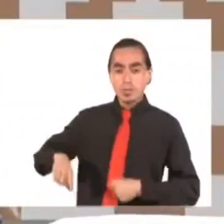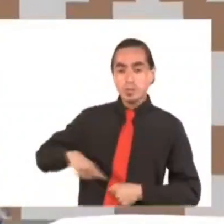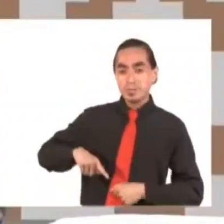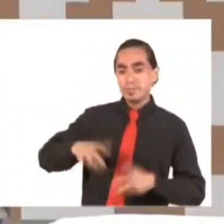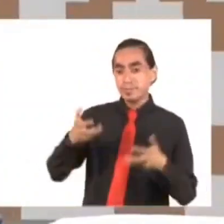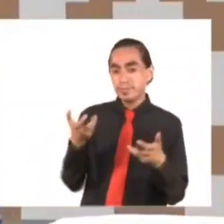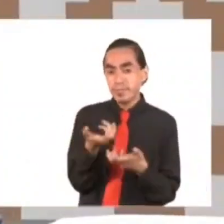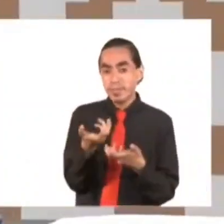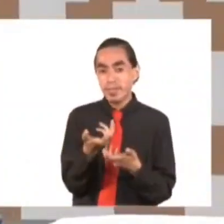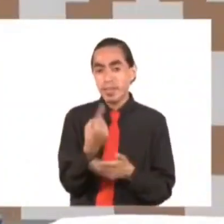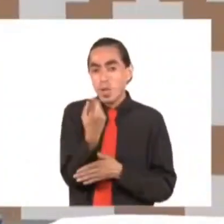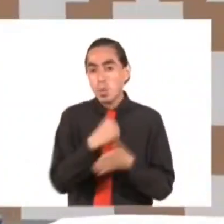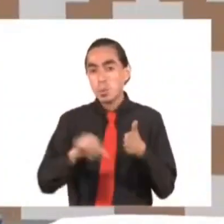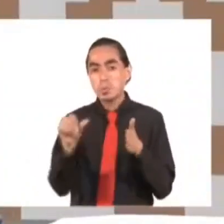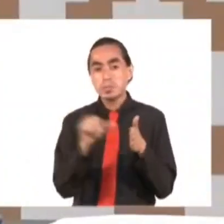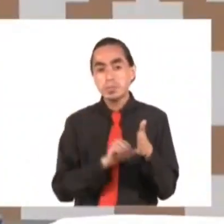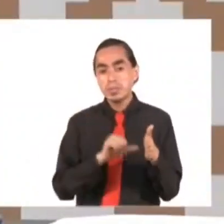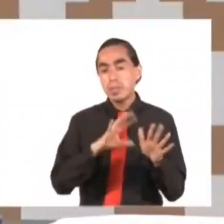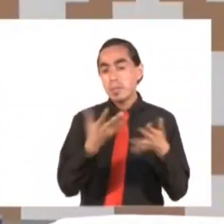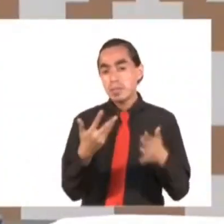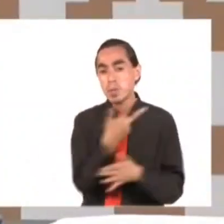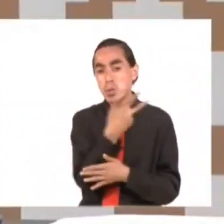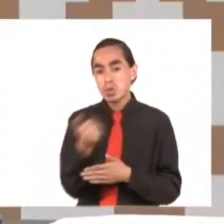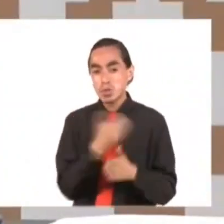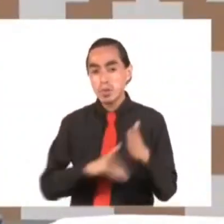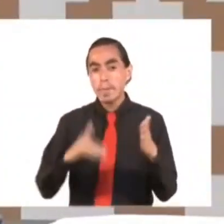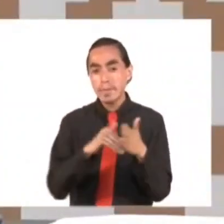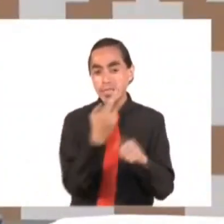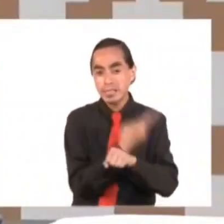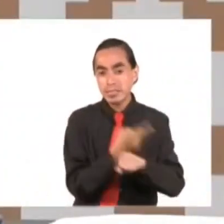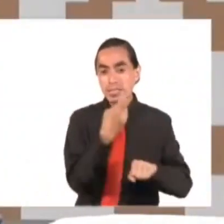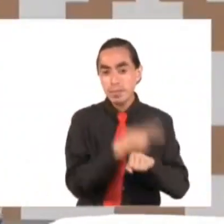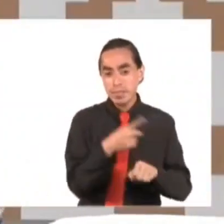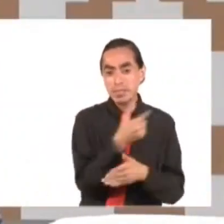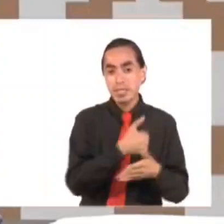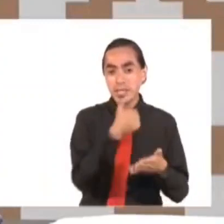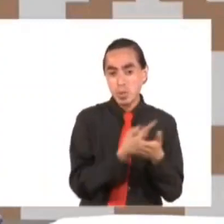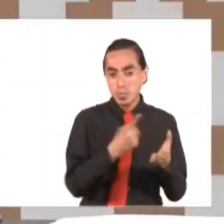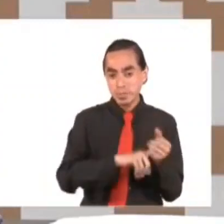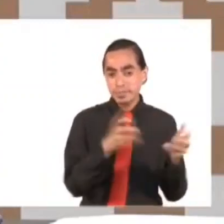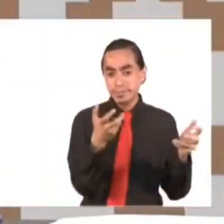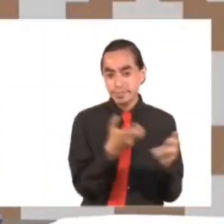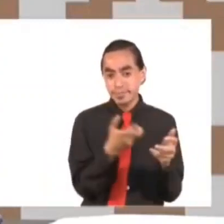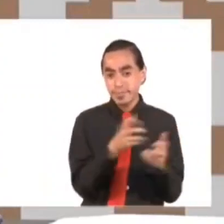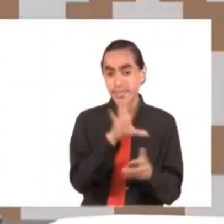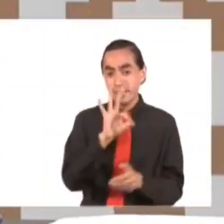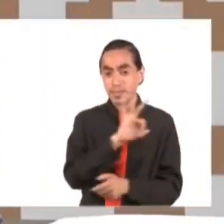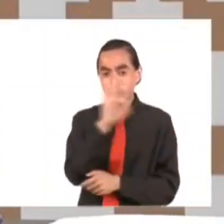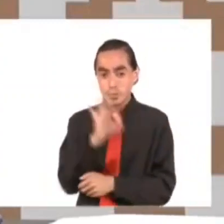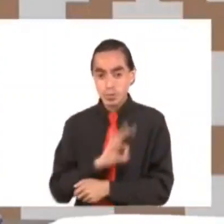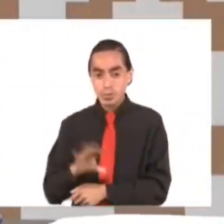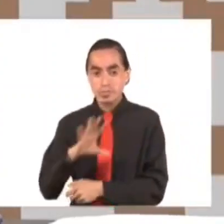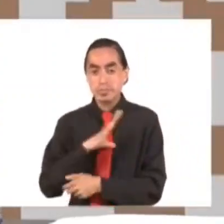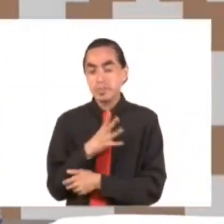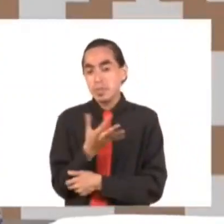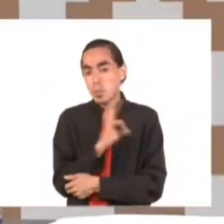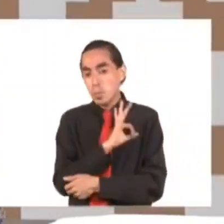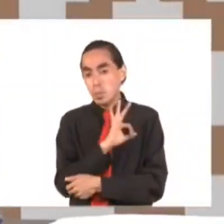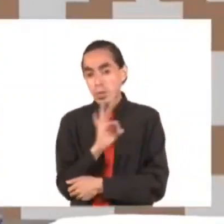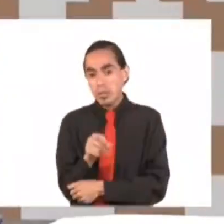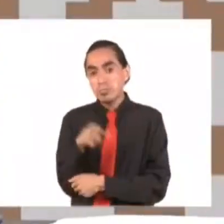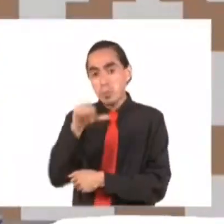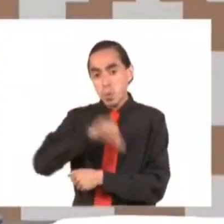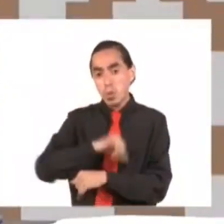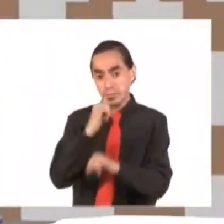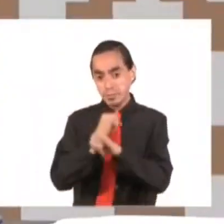gobierno. Es decir, en un mes particular hay cerca de 800,000 trámites que se realizan en la ciudad, el 70% de ellos pueden ser realizados hoy en